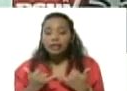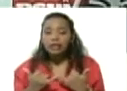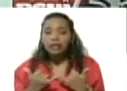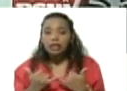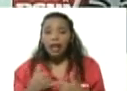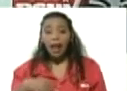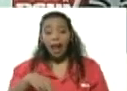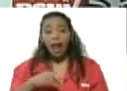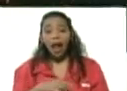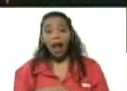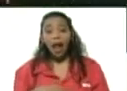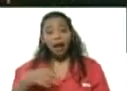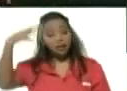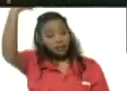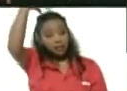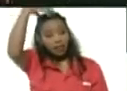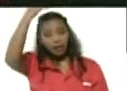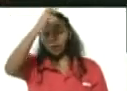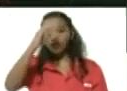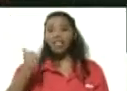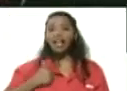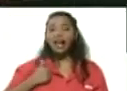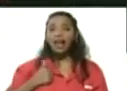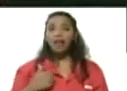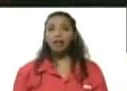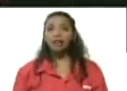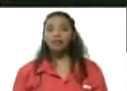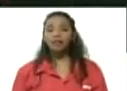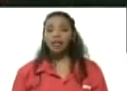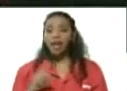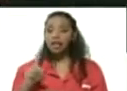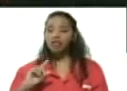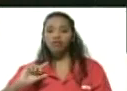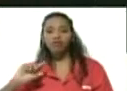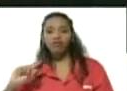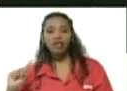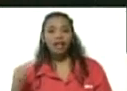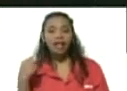Canadá, porque así son, el Reino de Canadá, negarle la visa